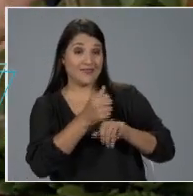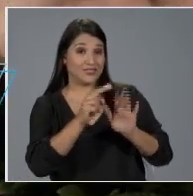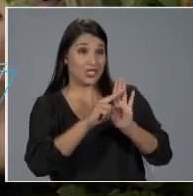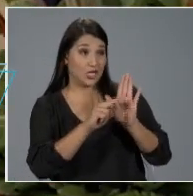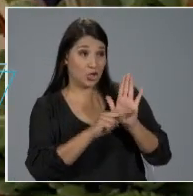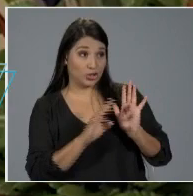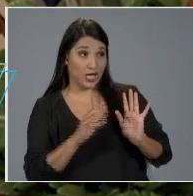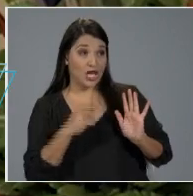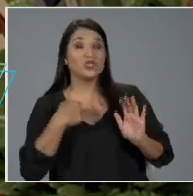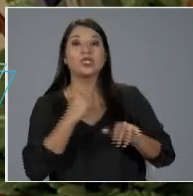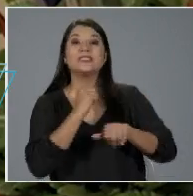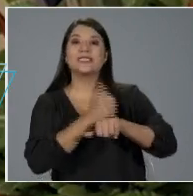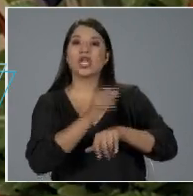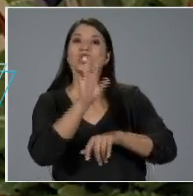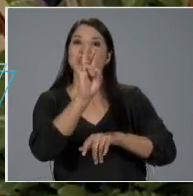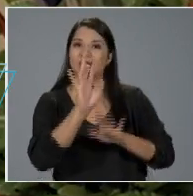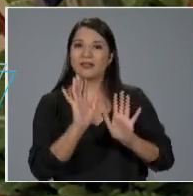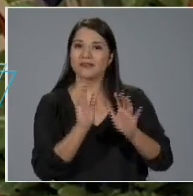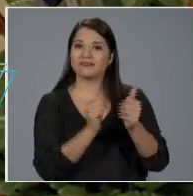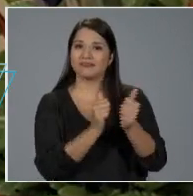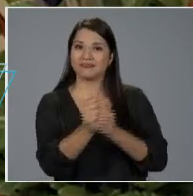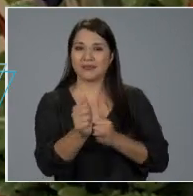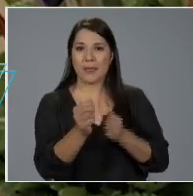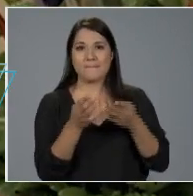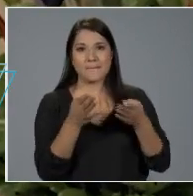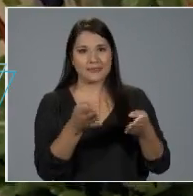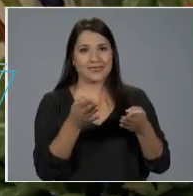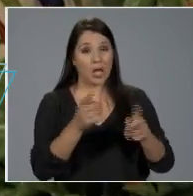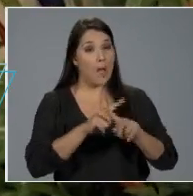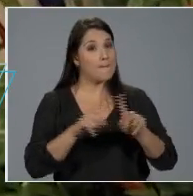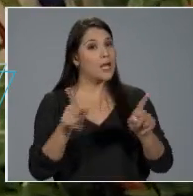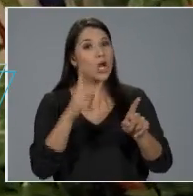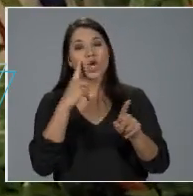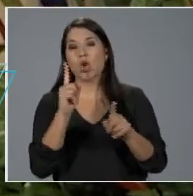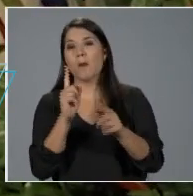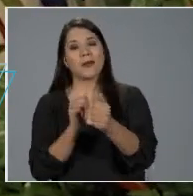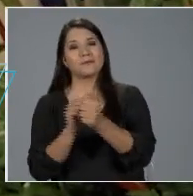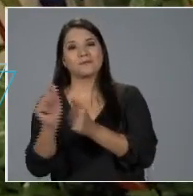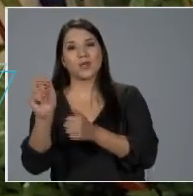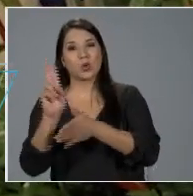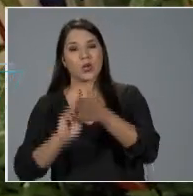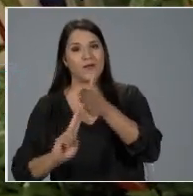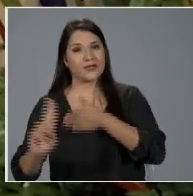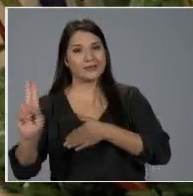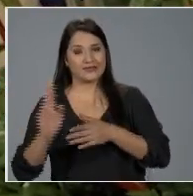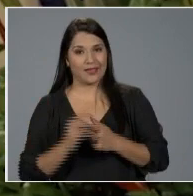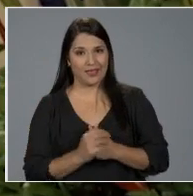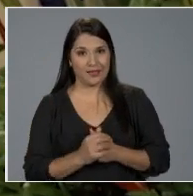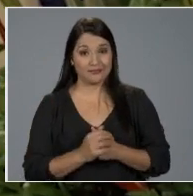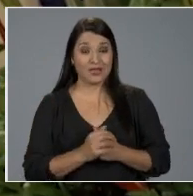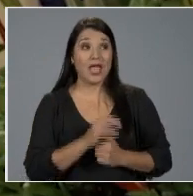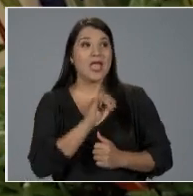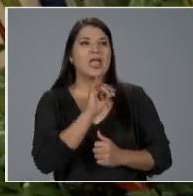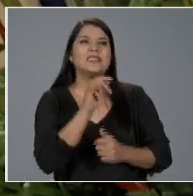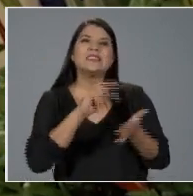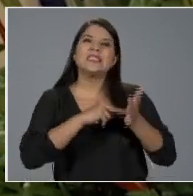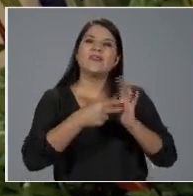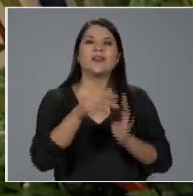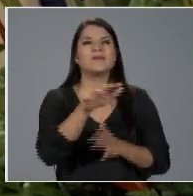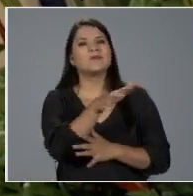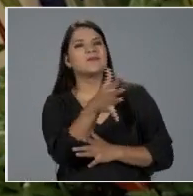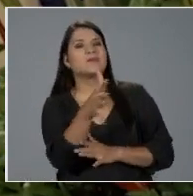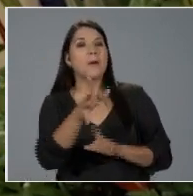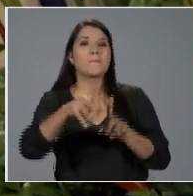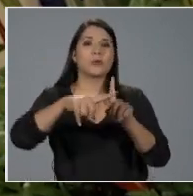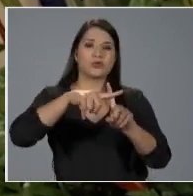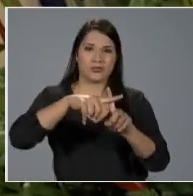7, suficiente para pasar en el bachillerato, pero no para pasar en la universidad. Entonces eso es un regular